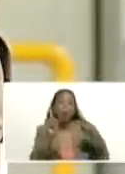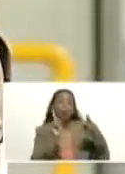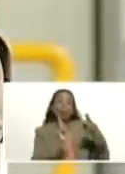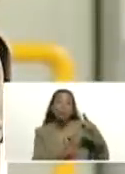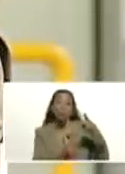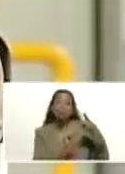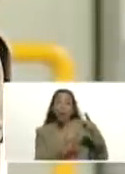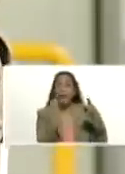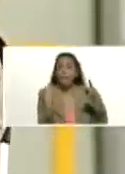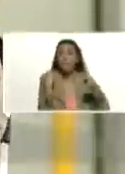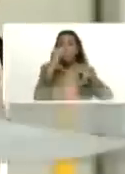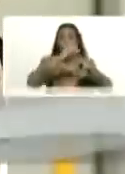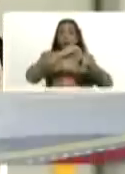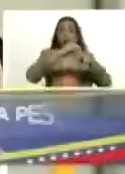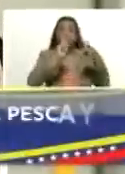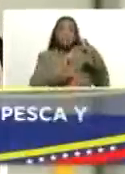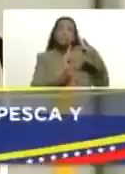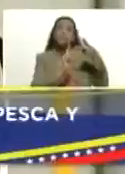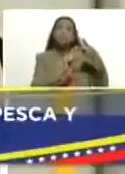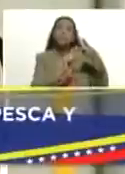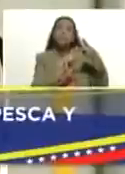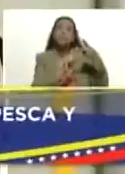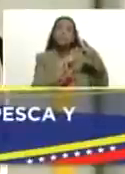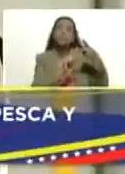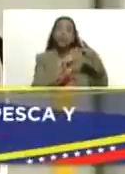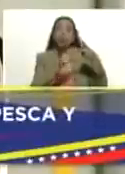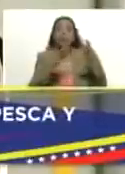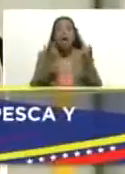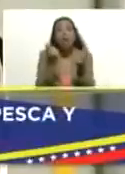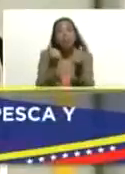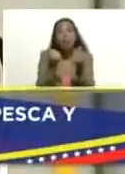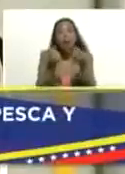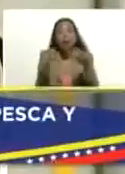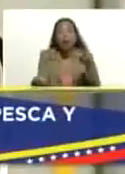Igualmente me está pidiendo una platica